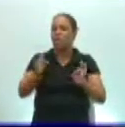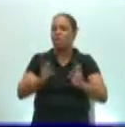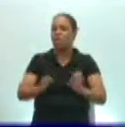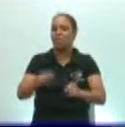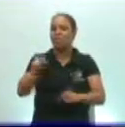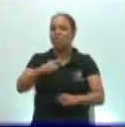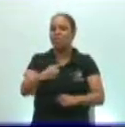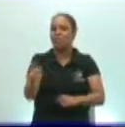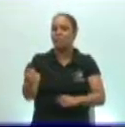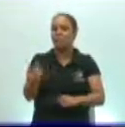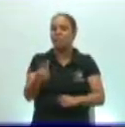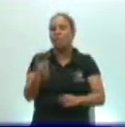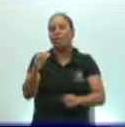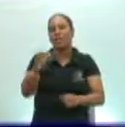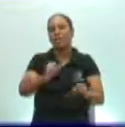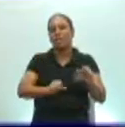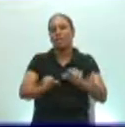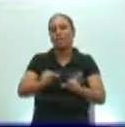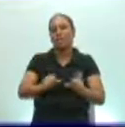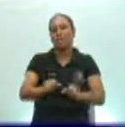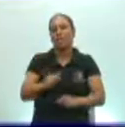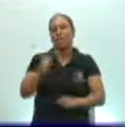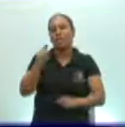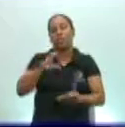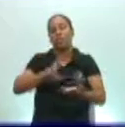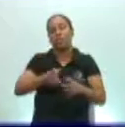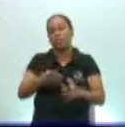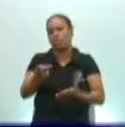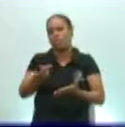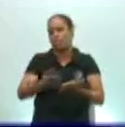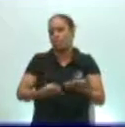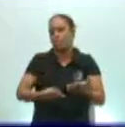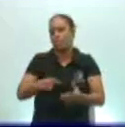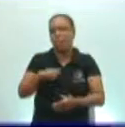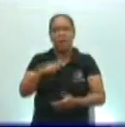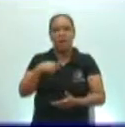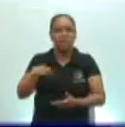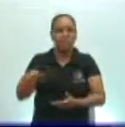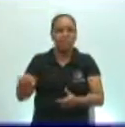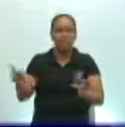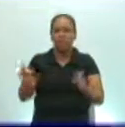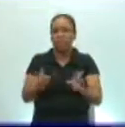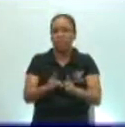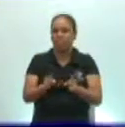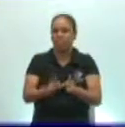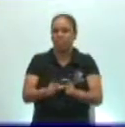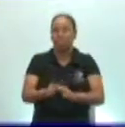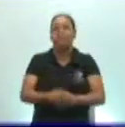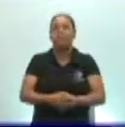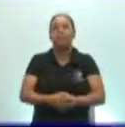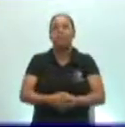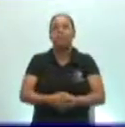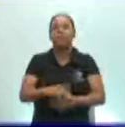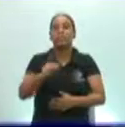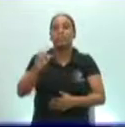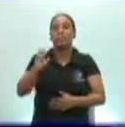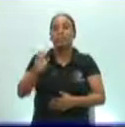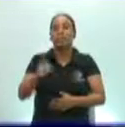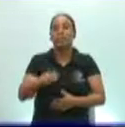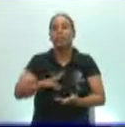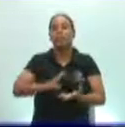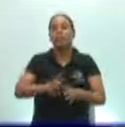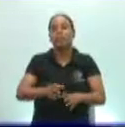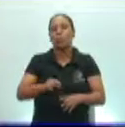que la fórmula química es una representación escrita, abreviada y convencional de la